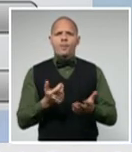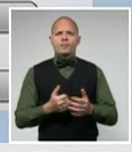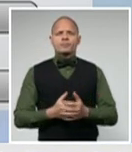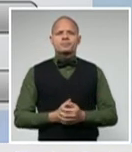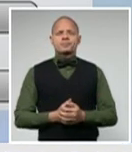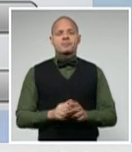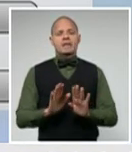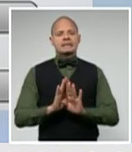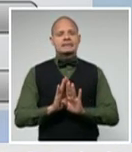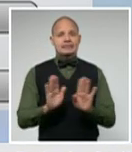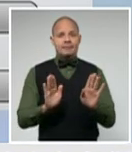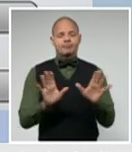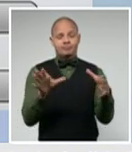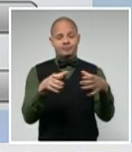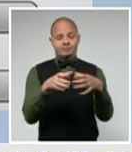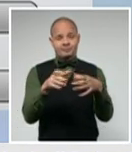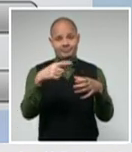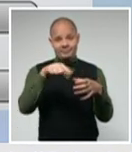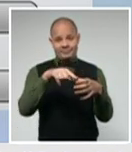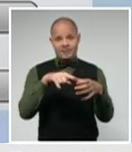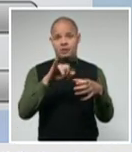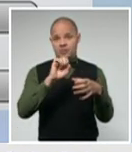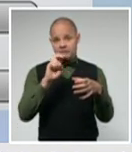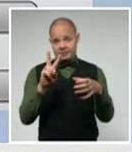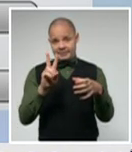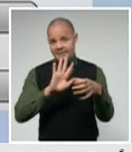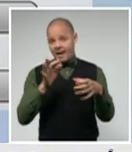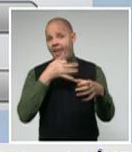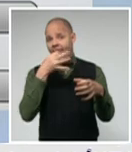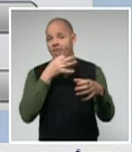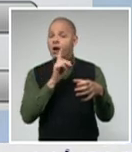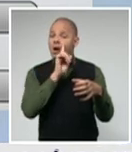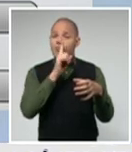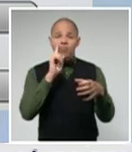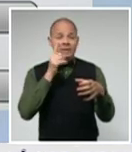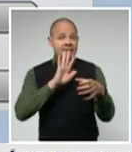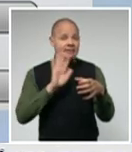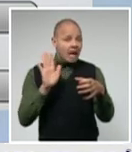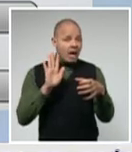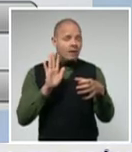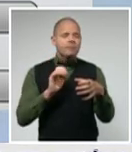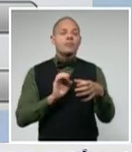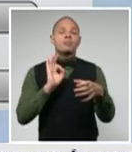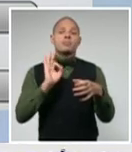estas 62 y este comportamiento de las muestras, pues ya se han procesado